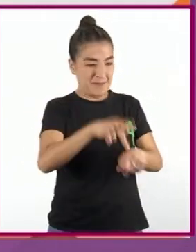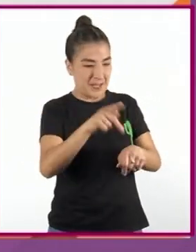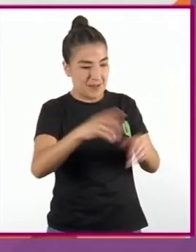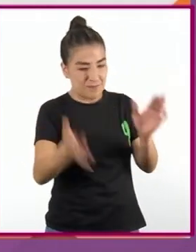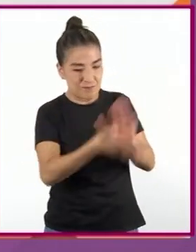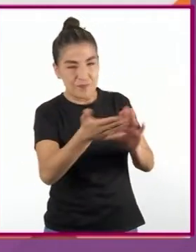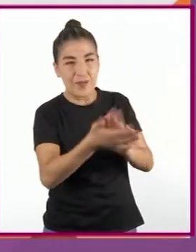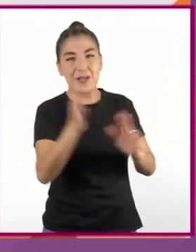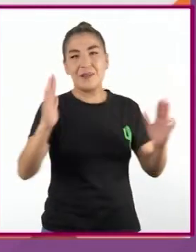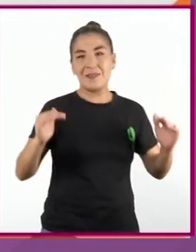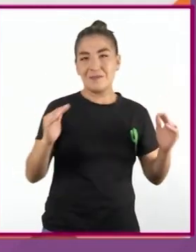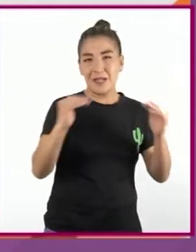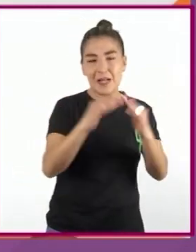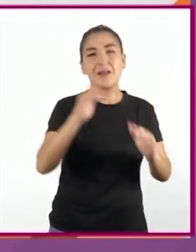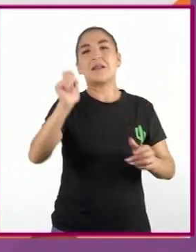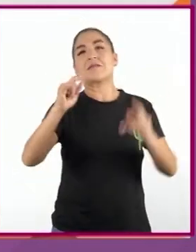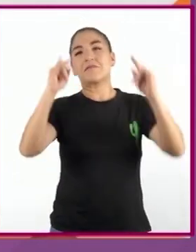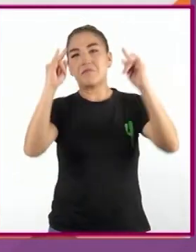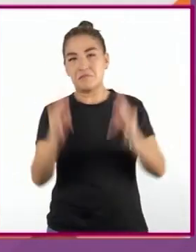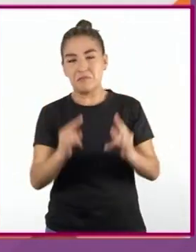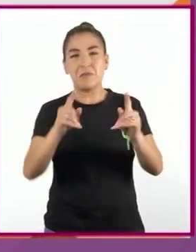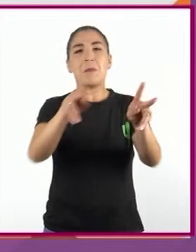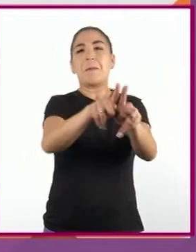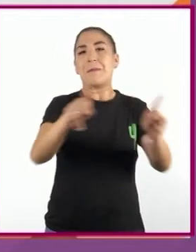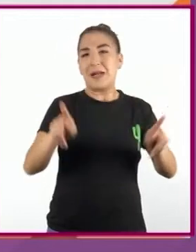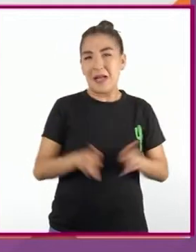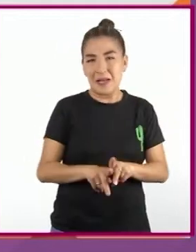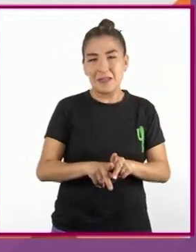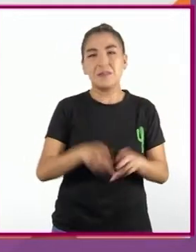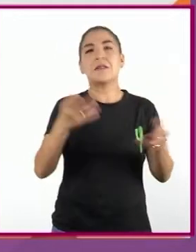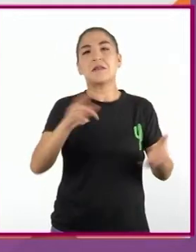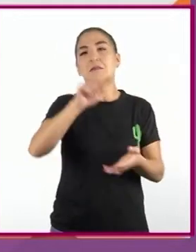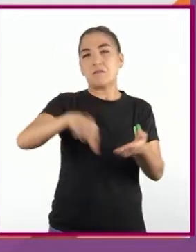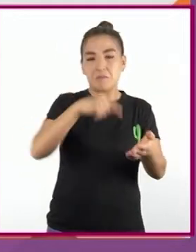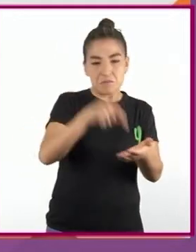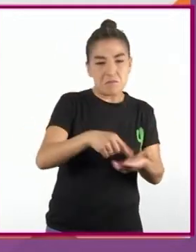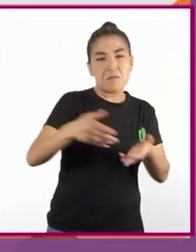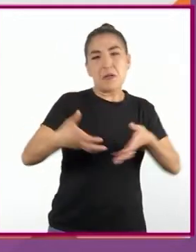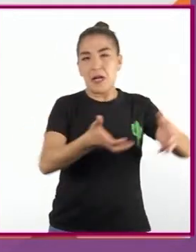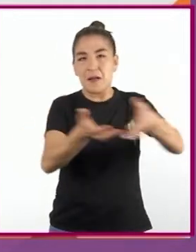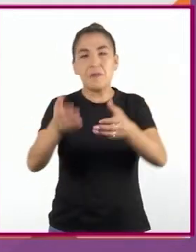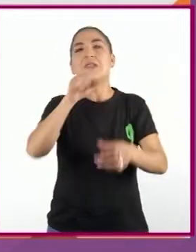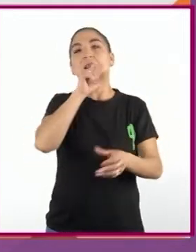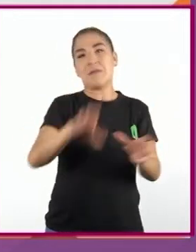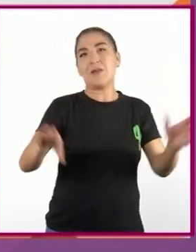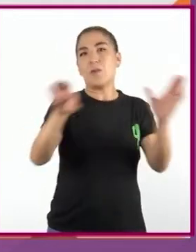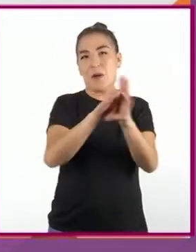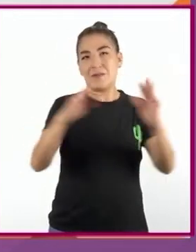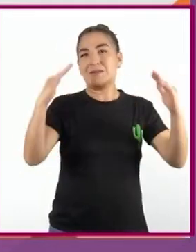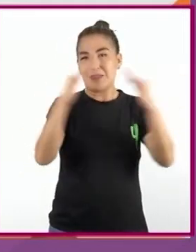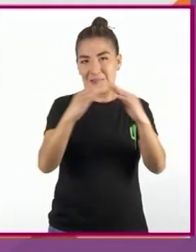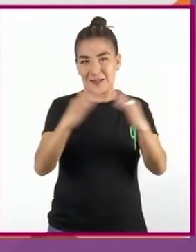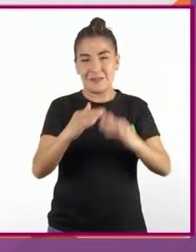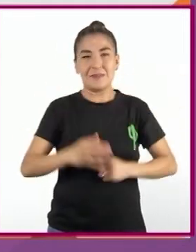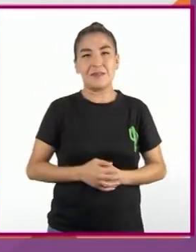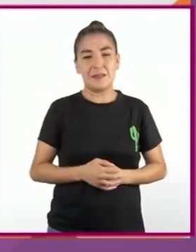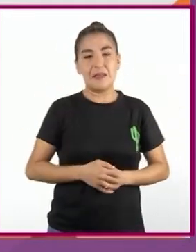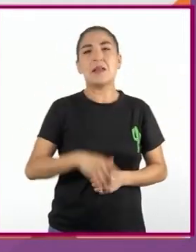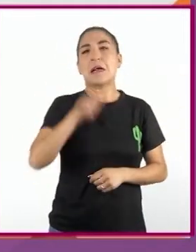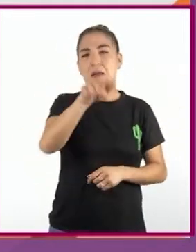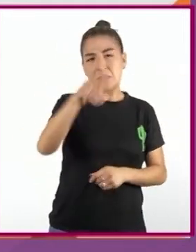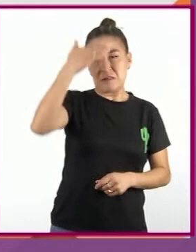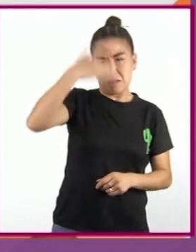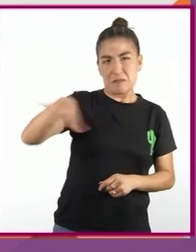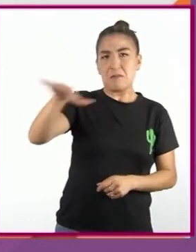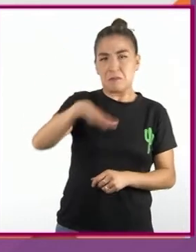templos, canchas, plazas, caminos y unidades habitacionales, ya que, aunque conocían la cal y